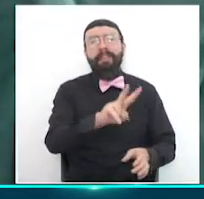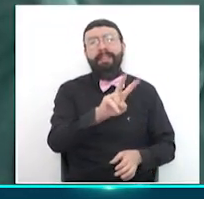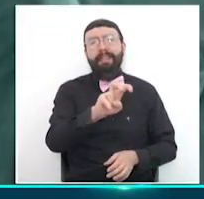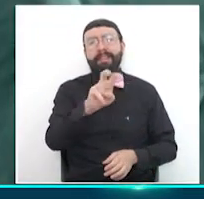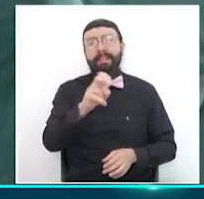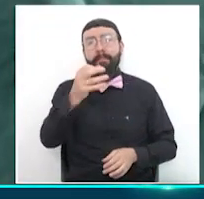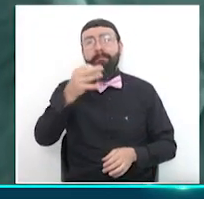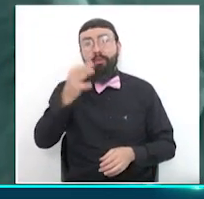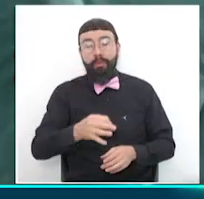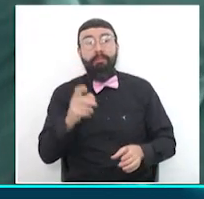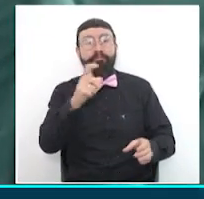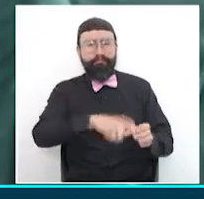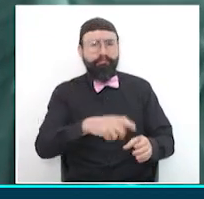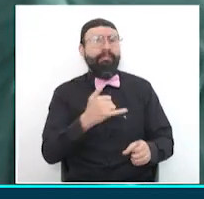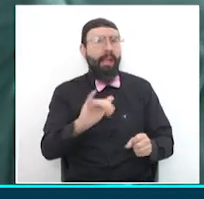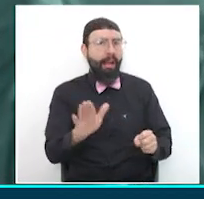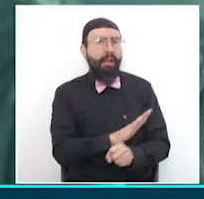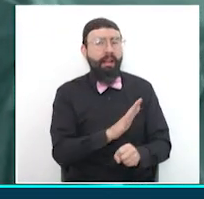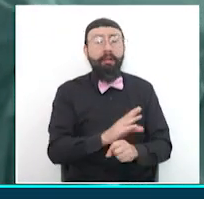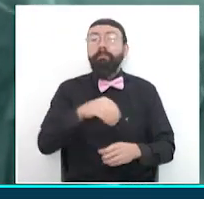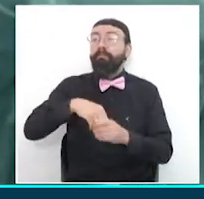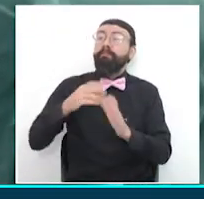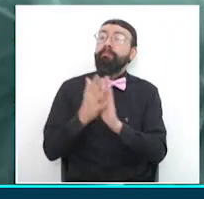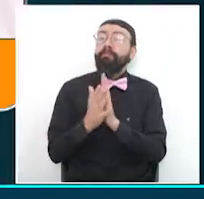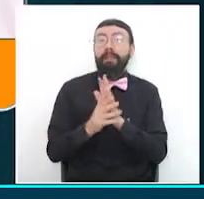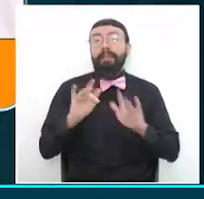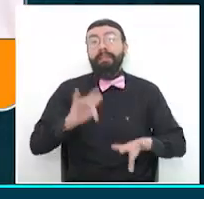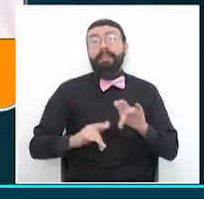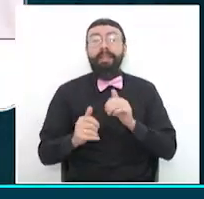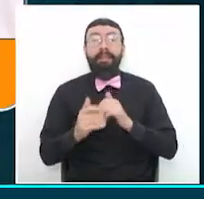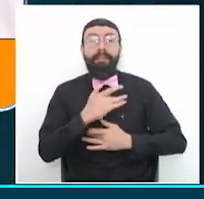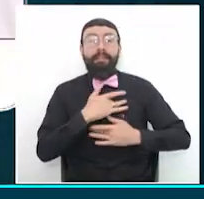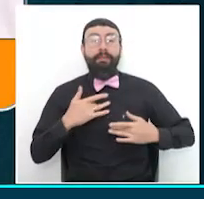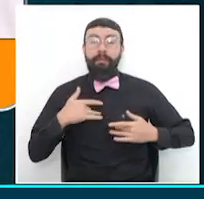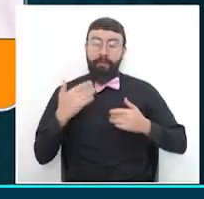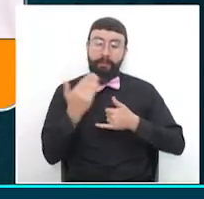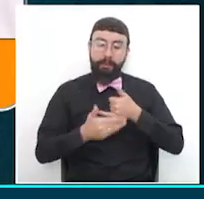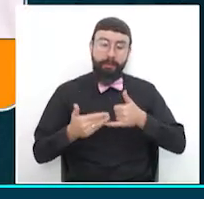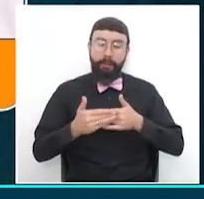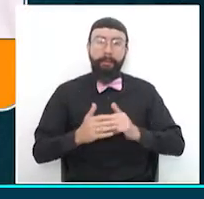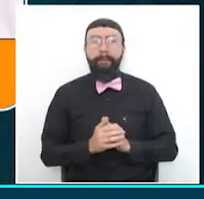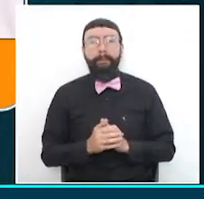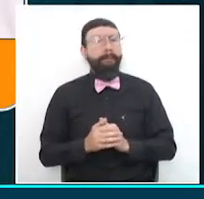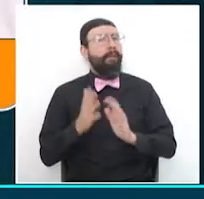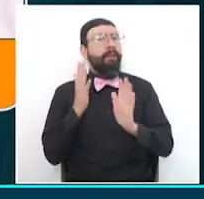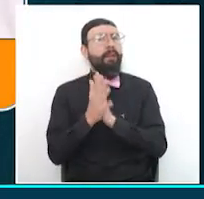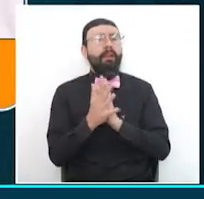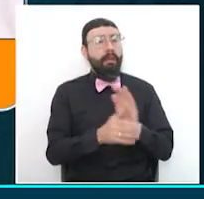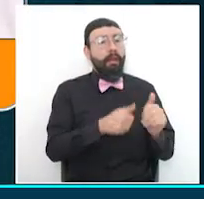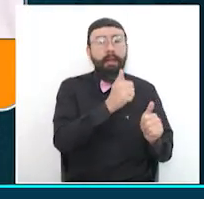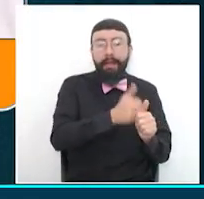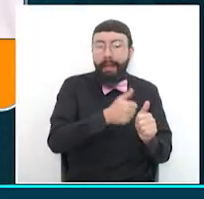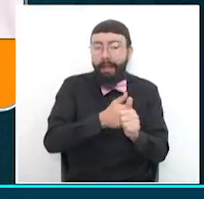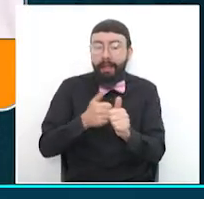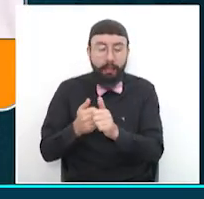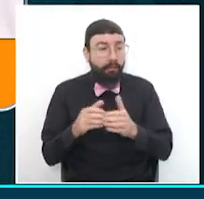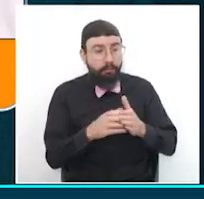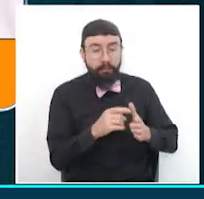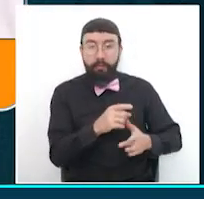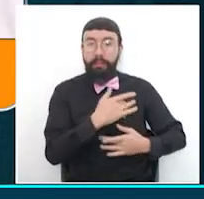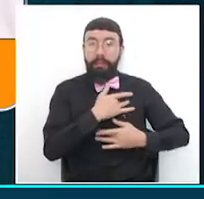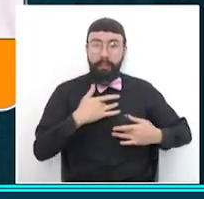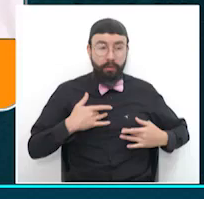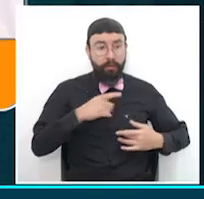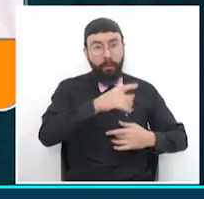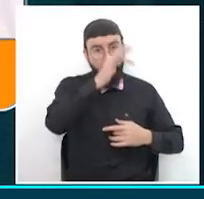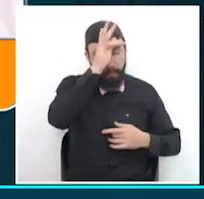77%, según datos de la Secretaría de Salud Departamental. Se le está informando a cada una de las entidades prestadoras de servicios de salud, llámese